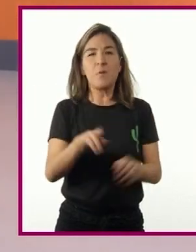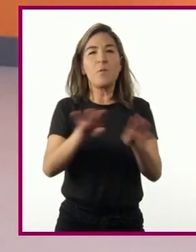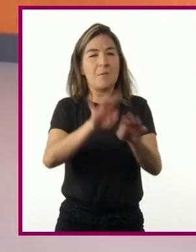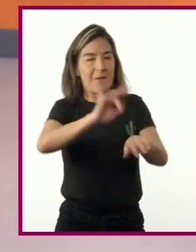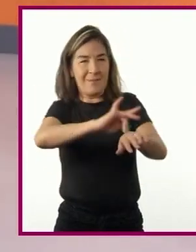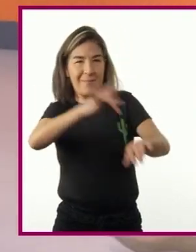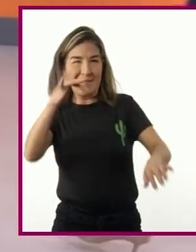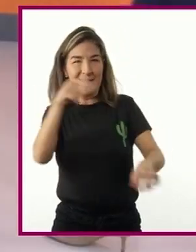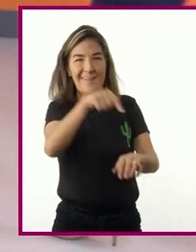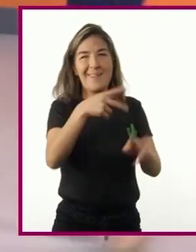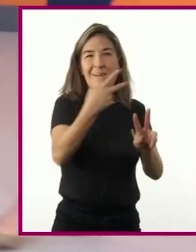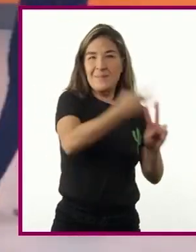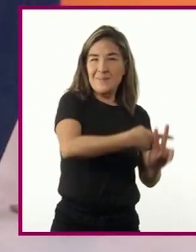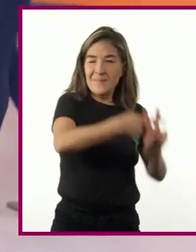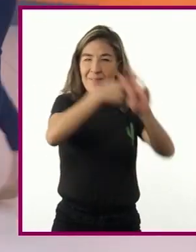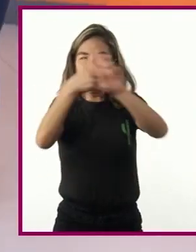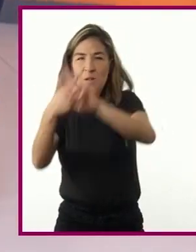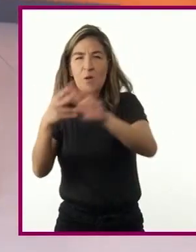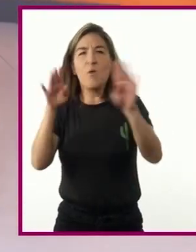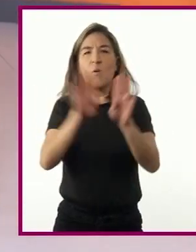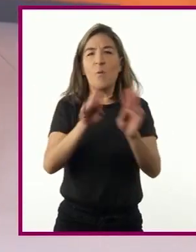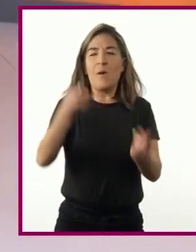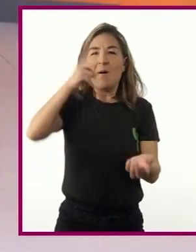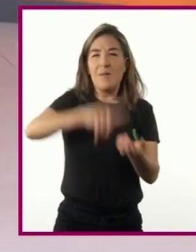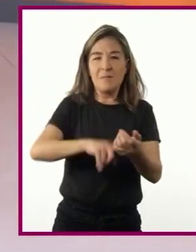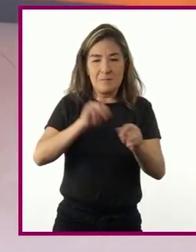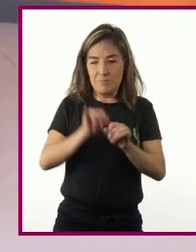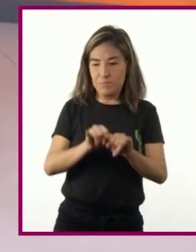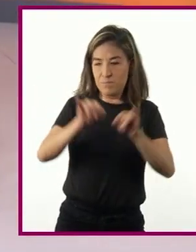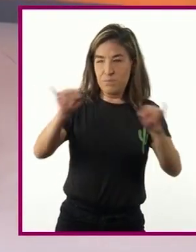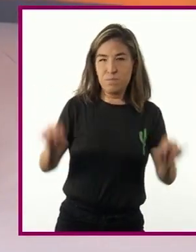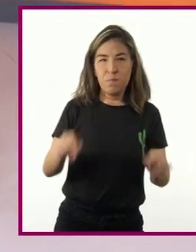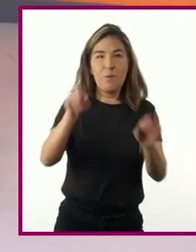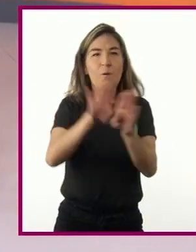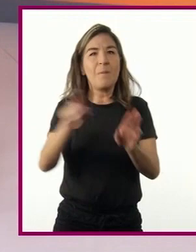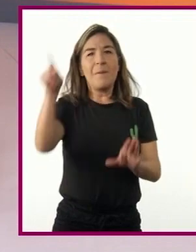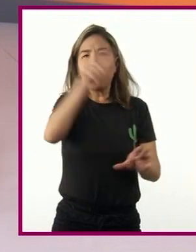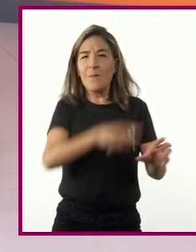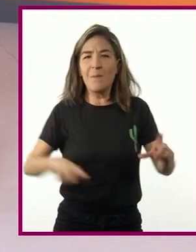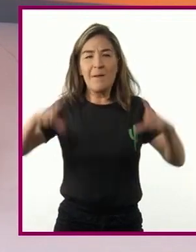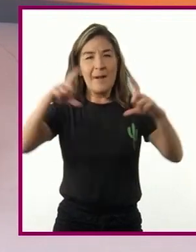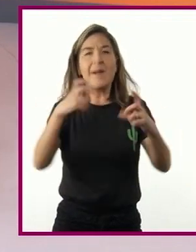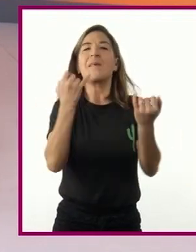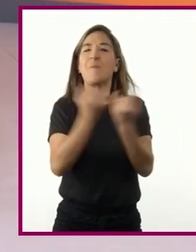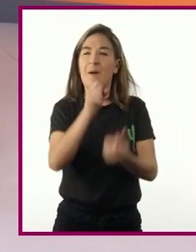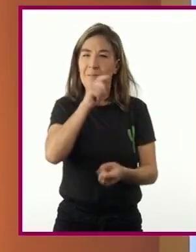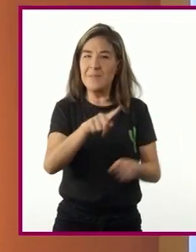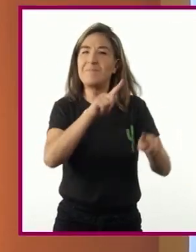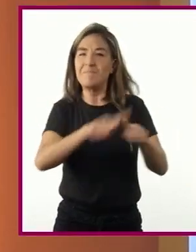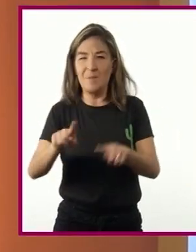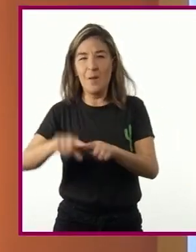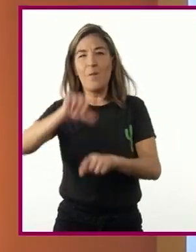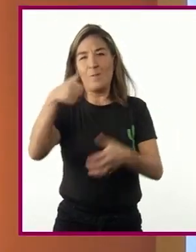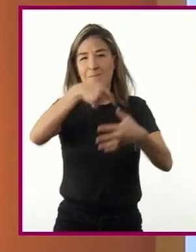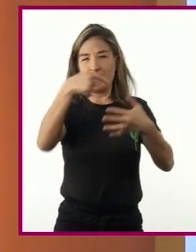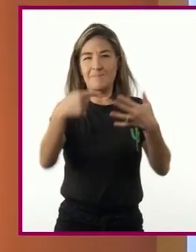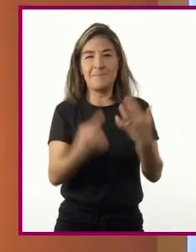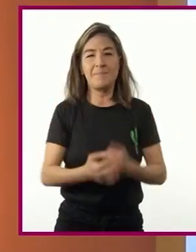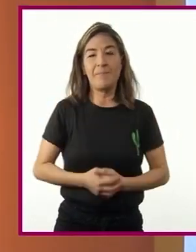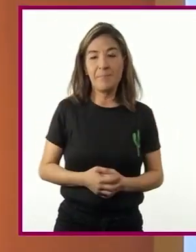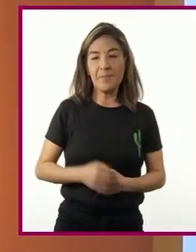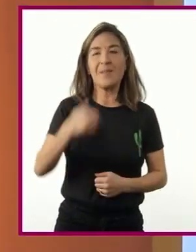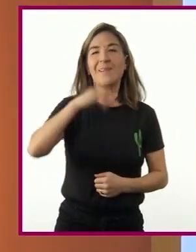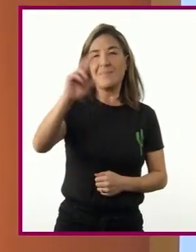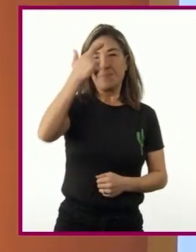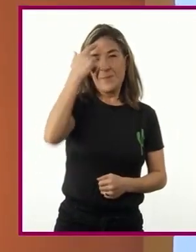de los astros, la declinación, la longitud de onda y algunas otras magnitudes. Ahora recuerdo